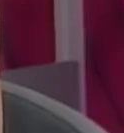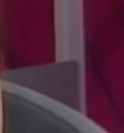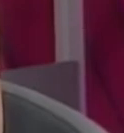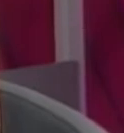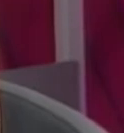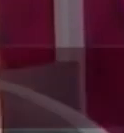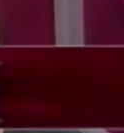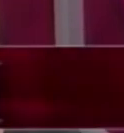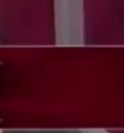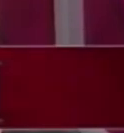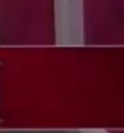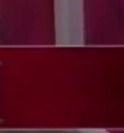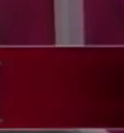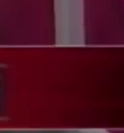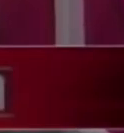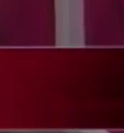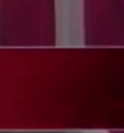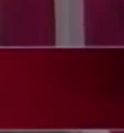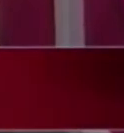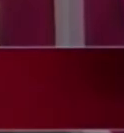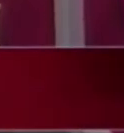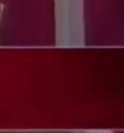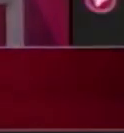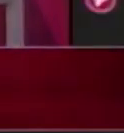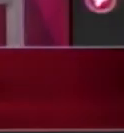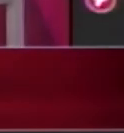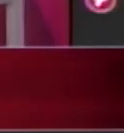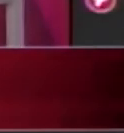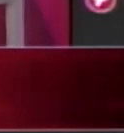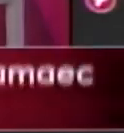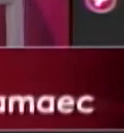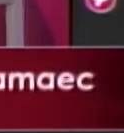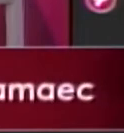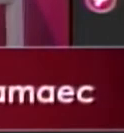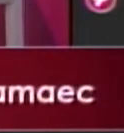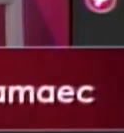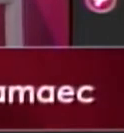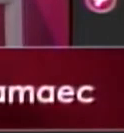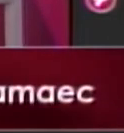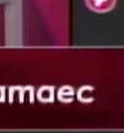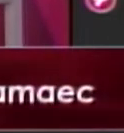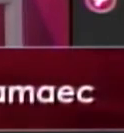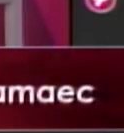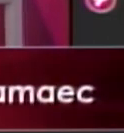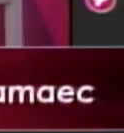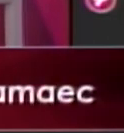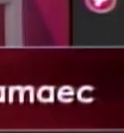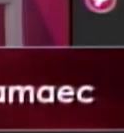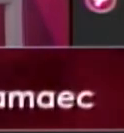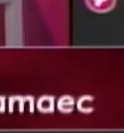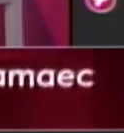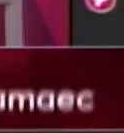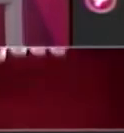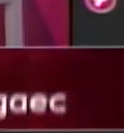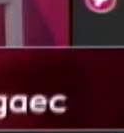pueden encontrar todas las entrevistas, revisar las notas, pueden compartirlas a través del Facebook y YouTube. Nuestra dirección web